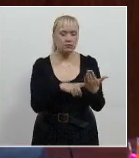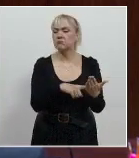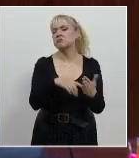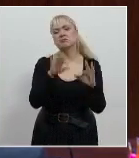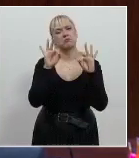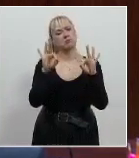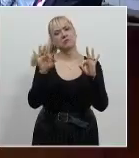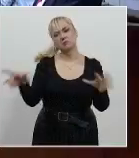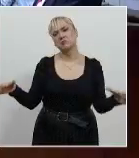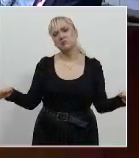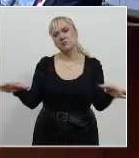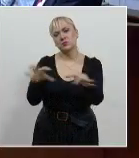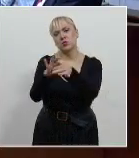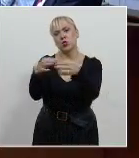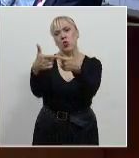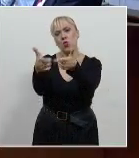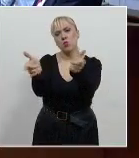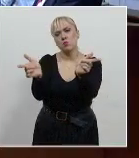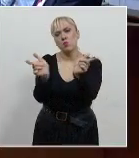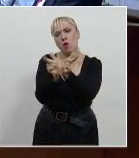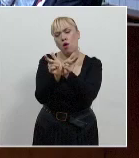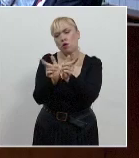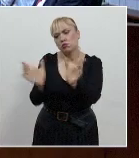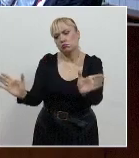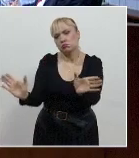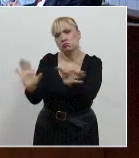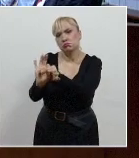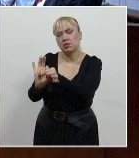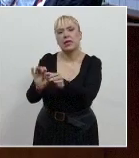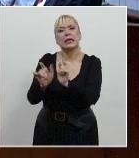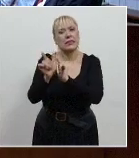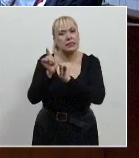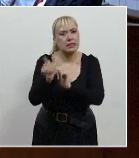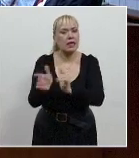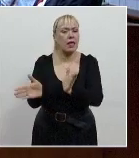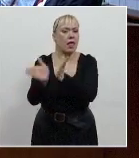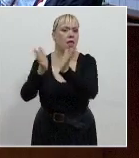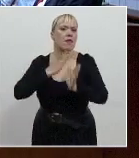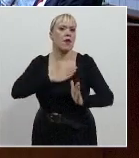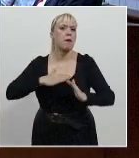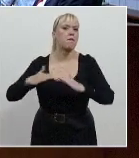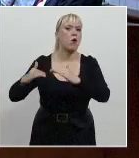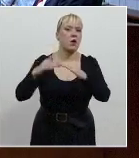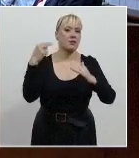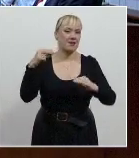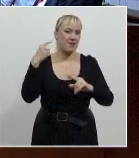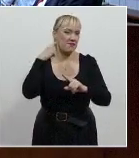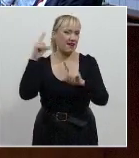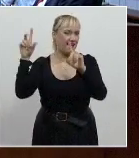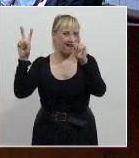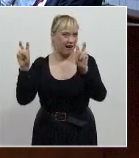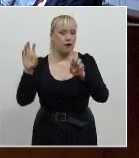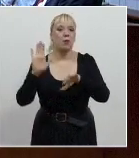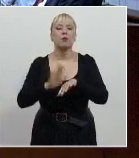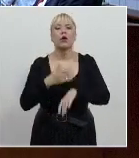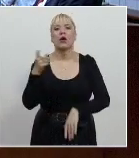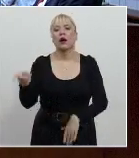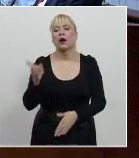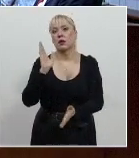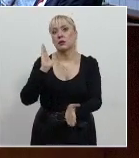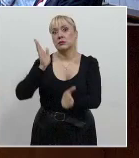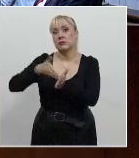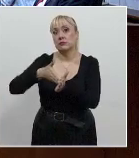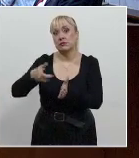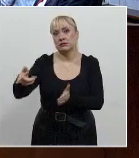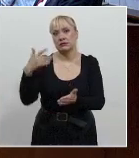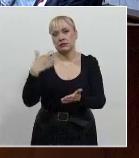agrupación política nacional de la organización Que Siga la Democracia, así como la multa que se le impuso por entregar formatos de apoyo con datos